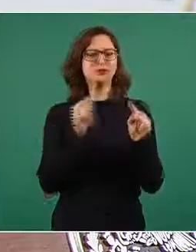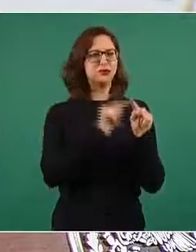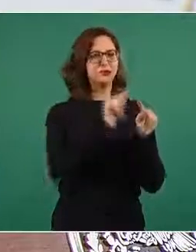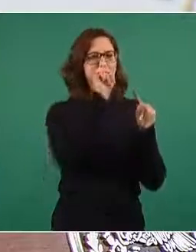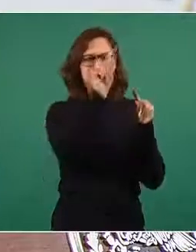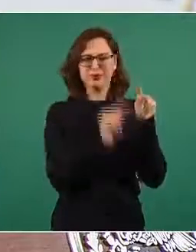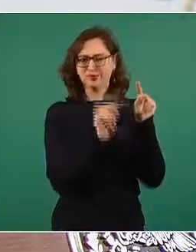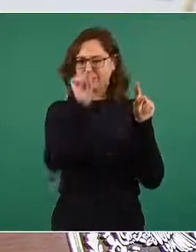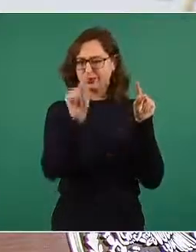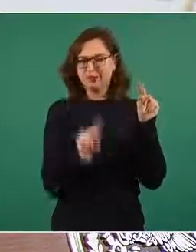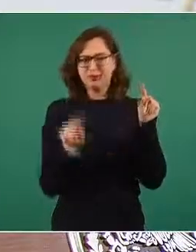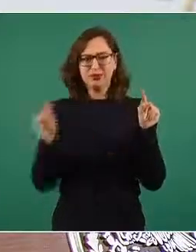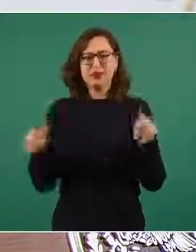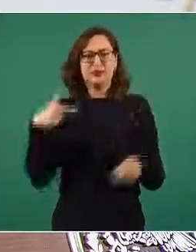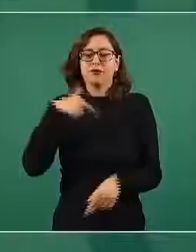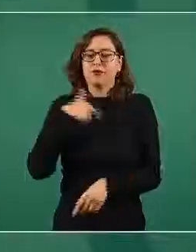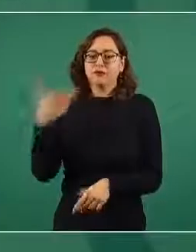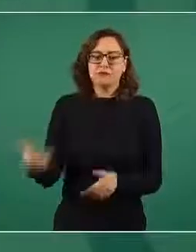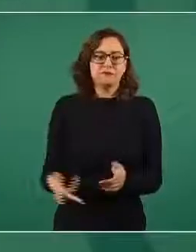tiene